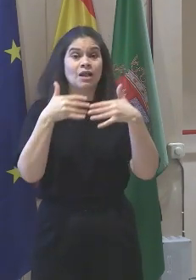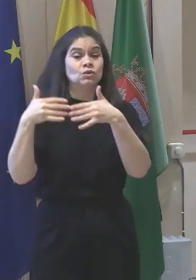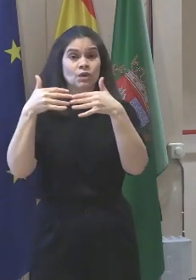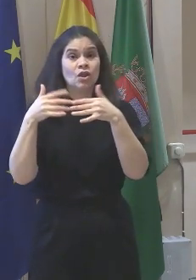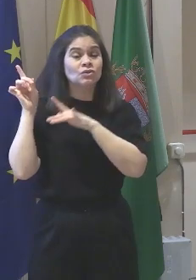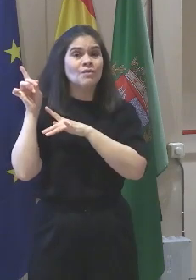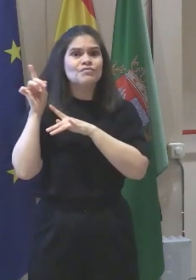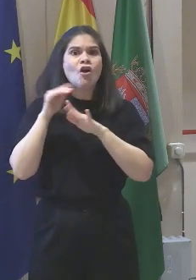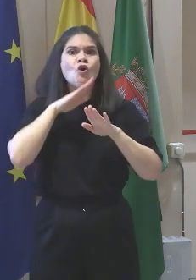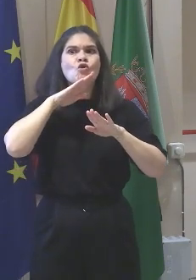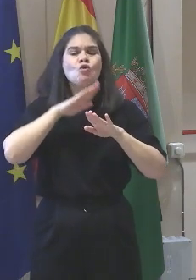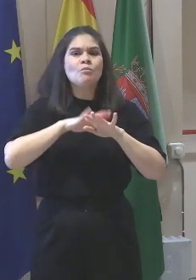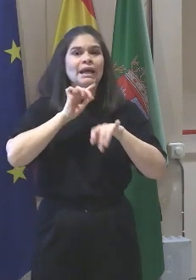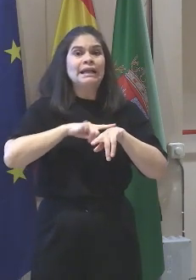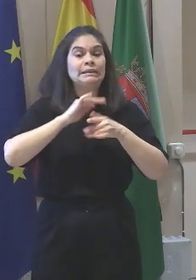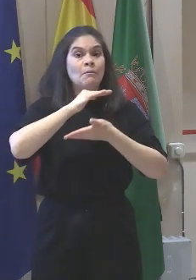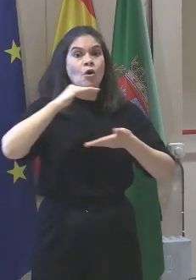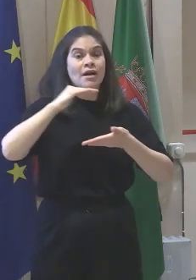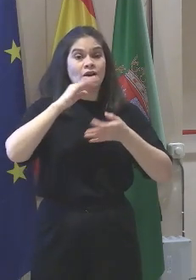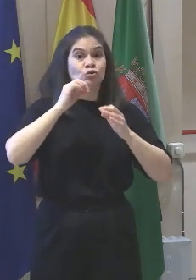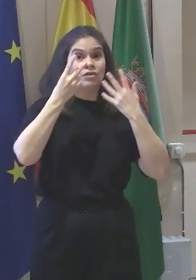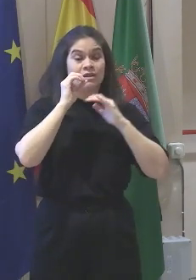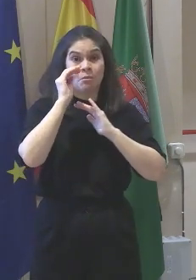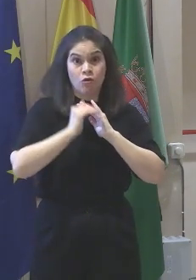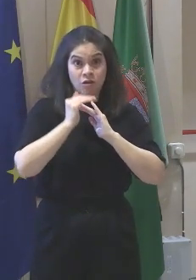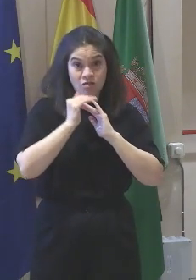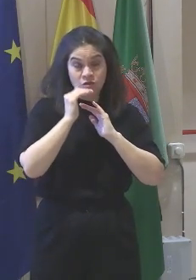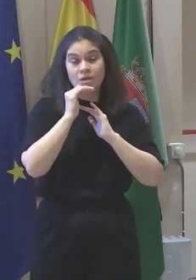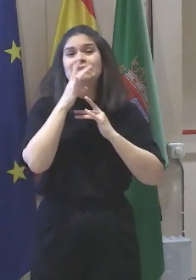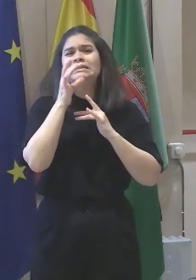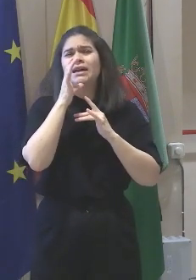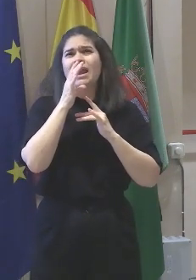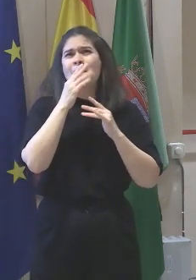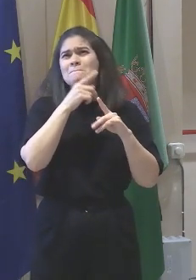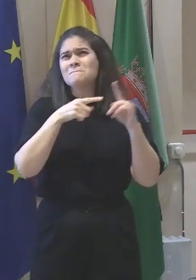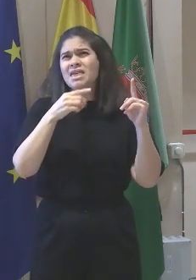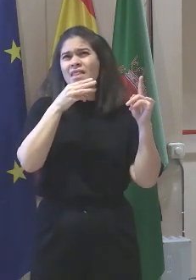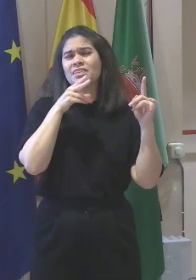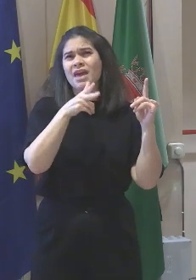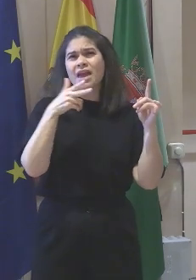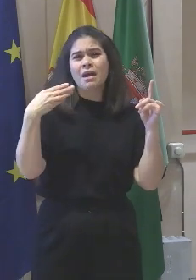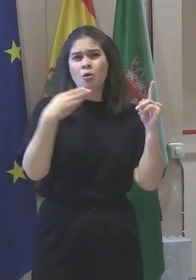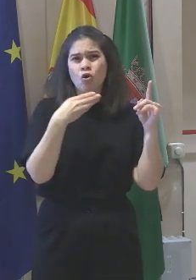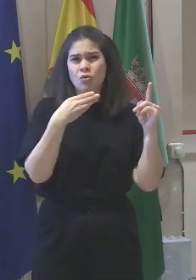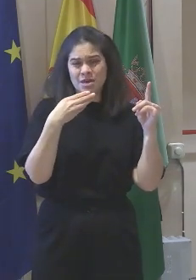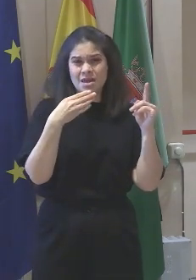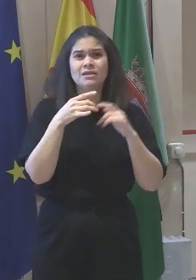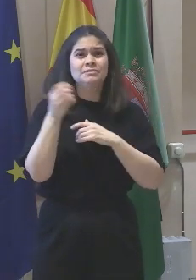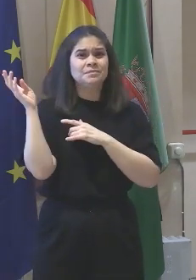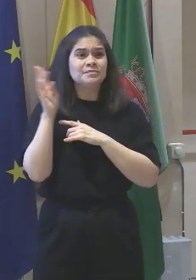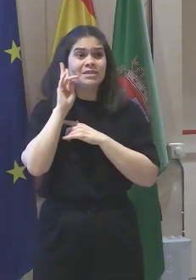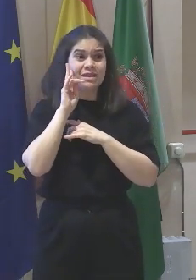el tiempo en rango por encima del 70%, la media de hemoglobina es de 8,4, vemos ese empeoramiento en